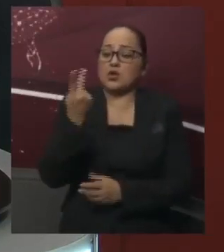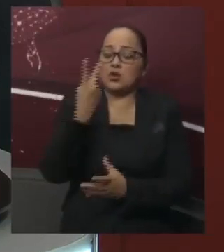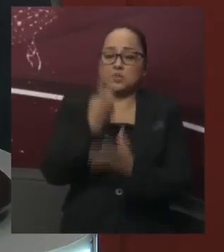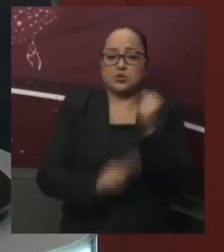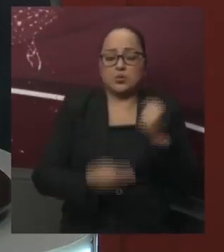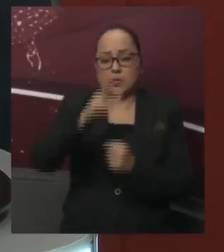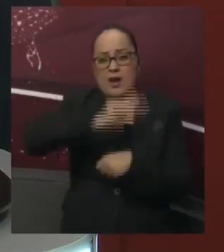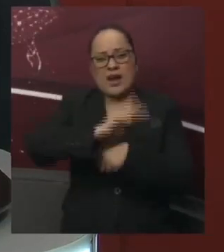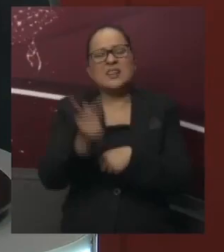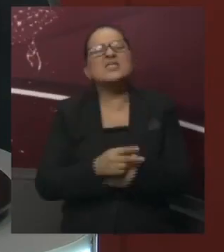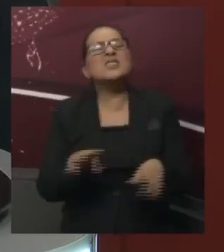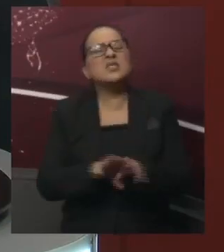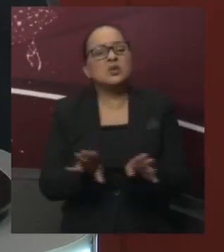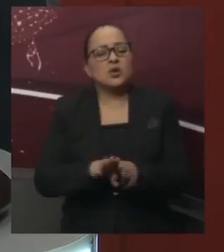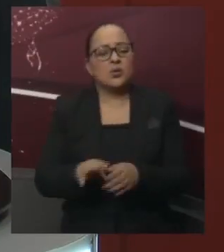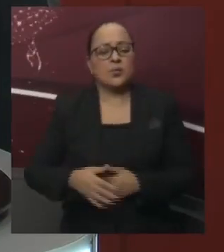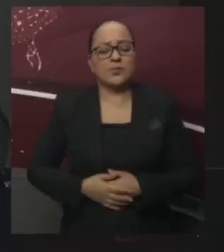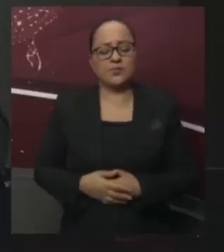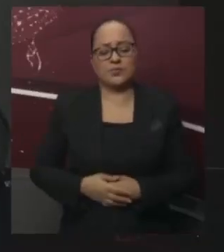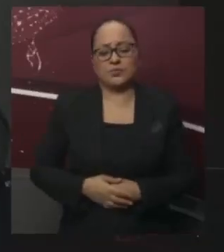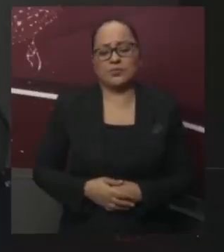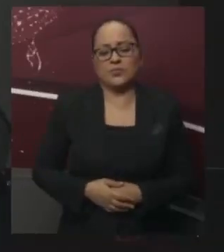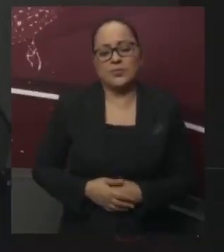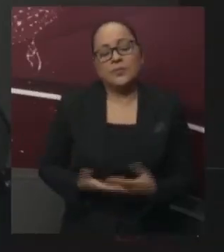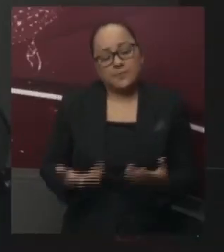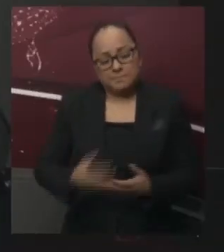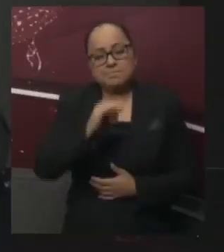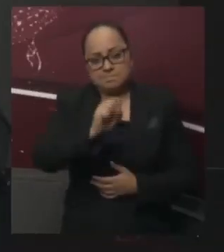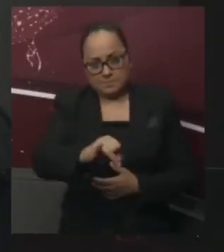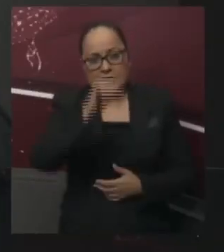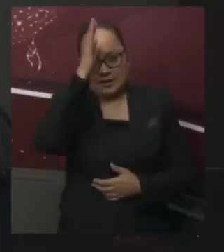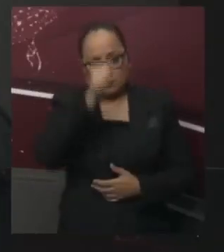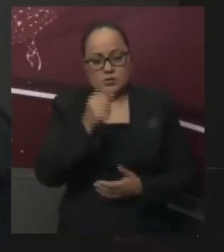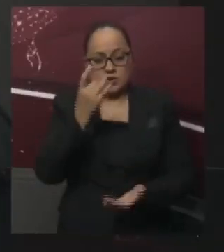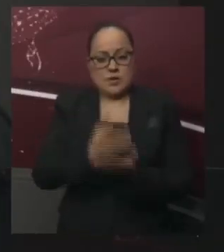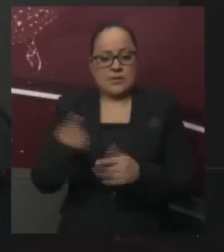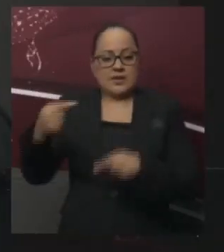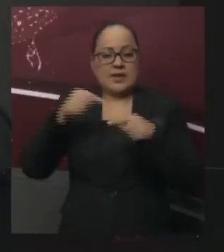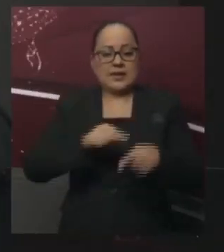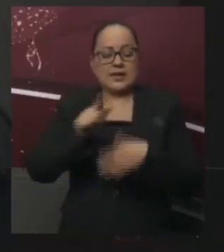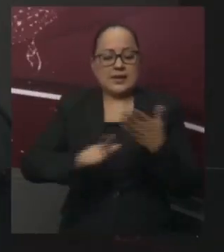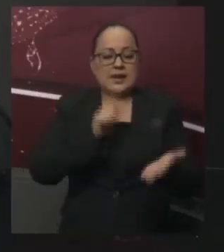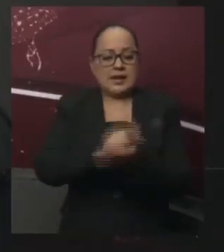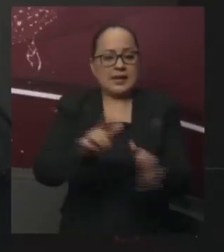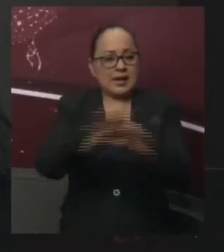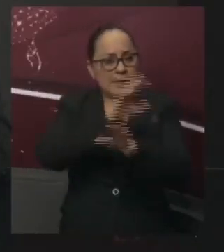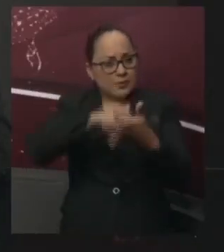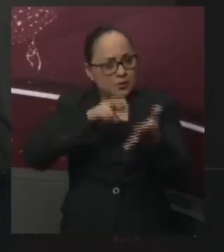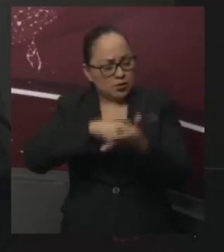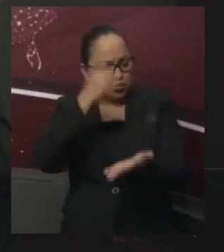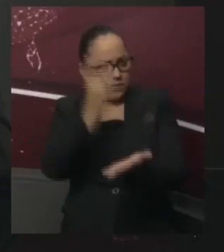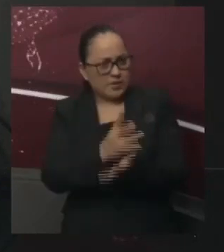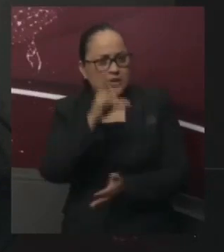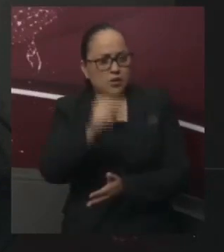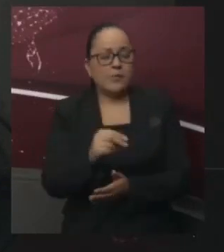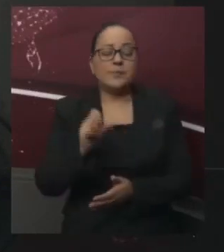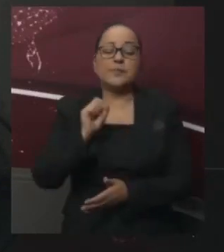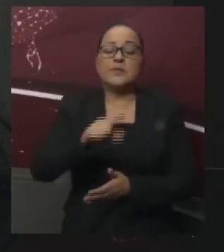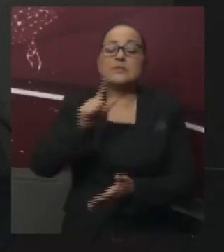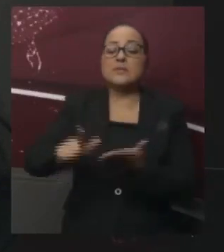acuerdo binacional? Estoy de acuerdo contigo, no puede ser solamente con una modificación legislativa. La ley, estoy